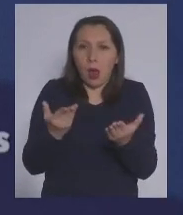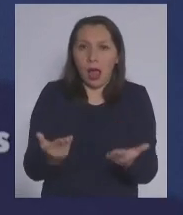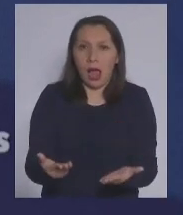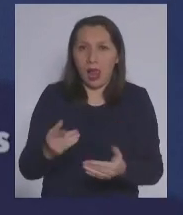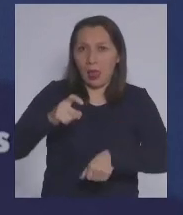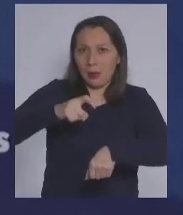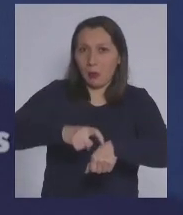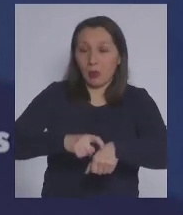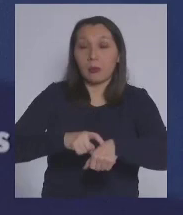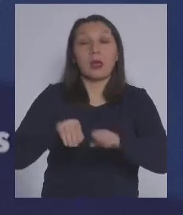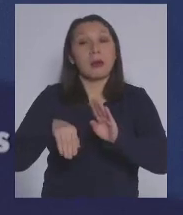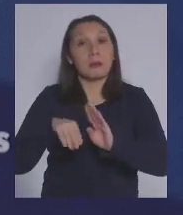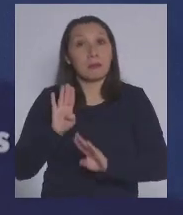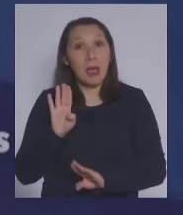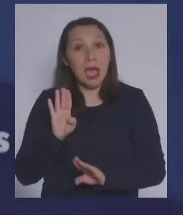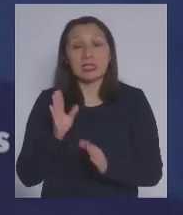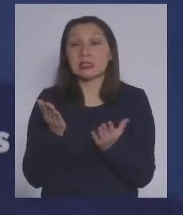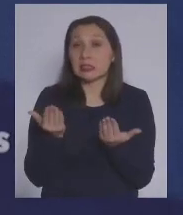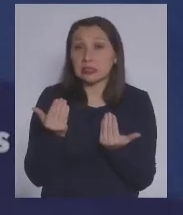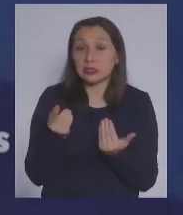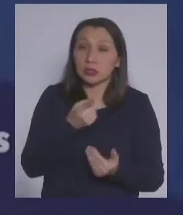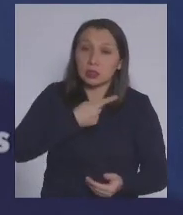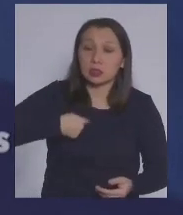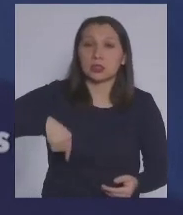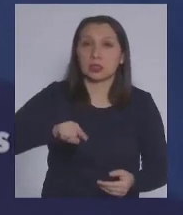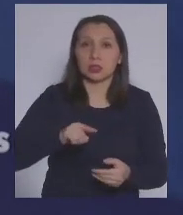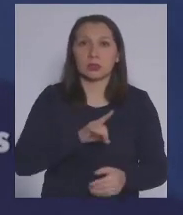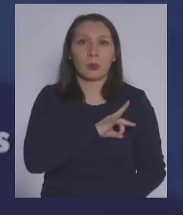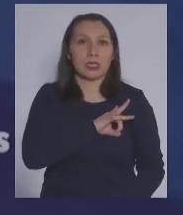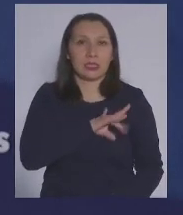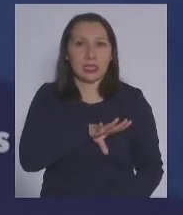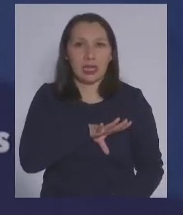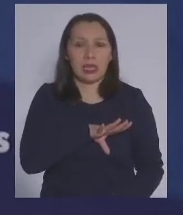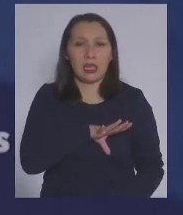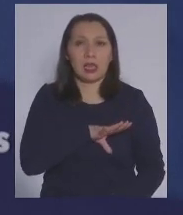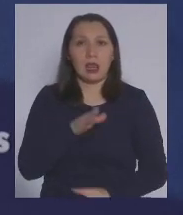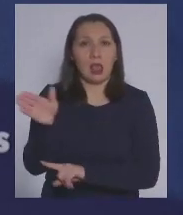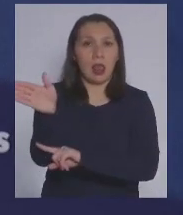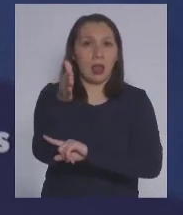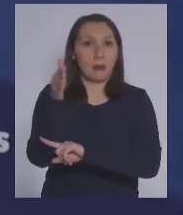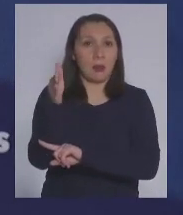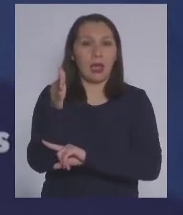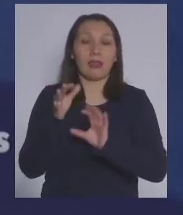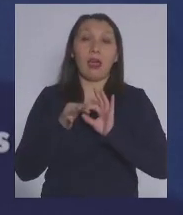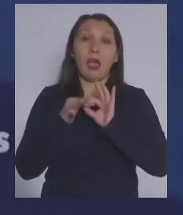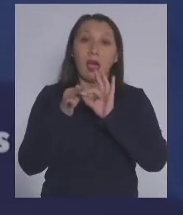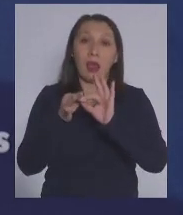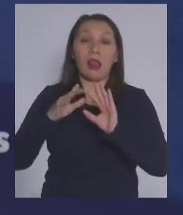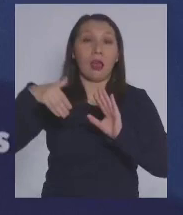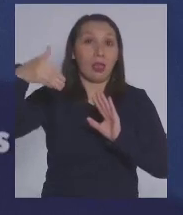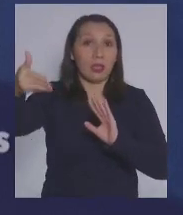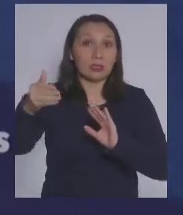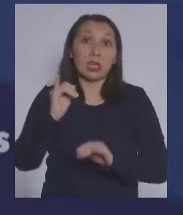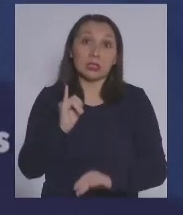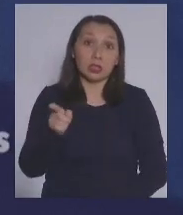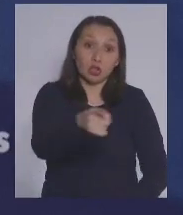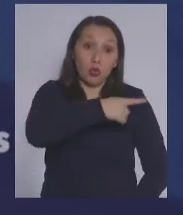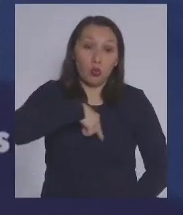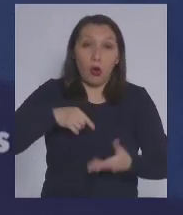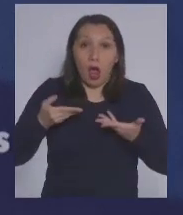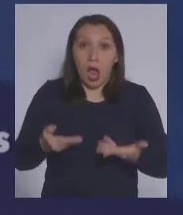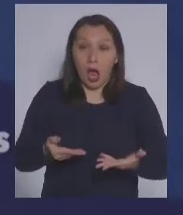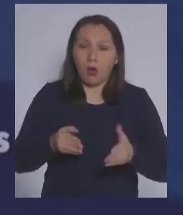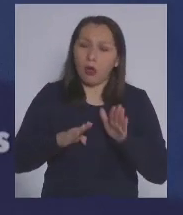en que más lo necesitamos como chile la patria lo agradecerá si nosotros logramos